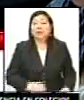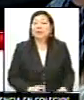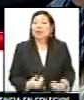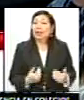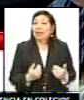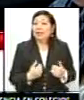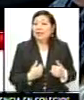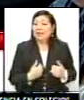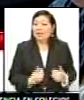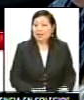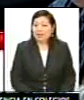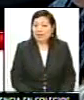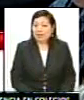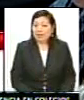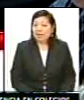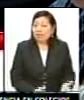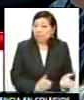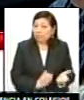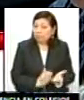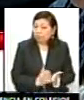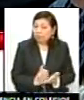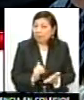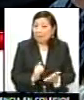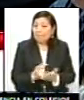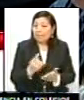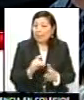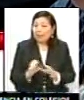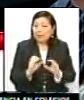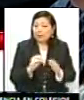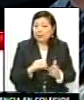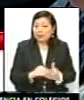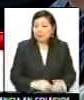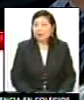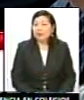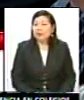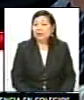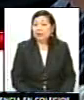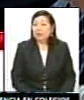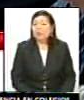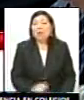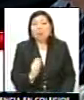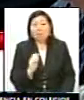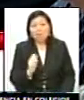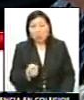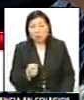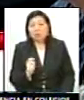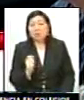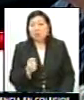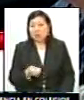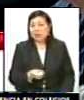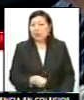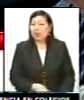tiene los medios coercitivos para hacer cumplir una sentencia, ¿no? Las multas y multas,